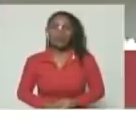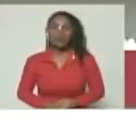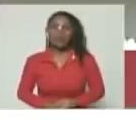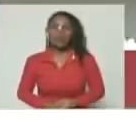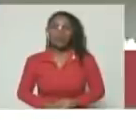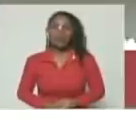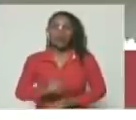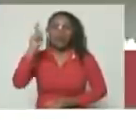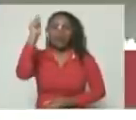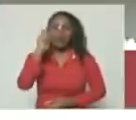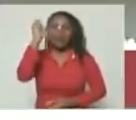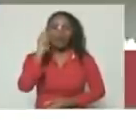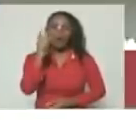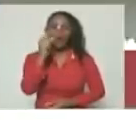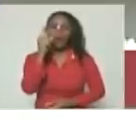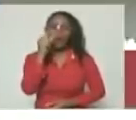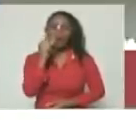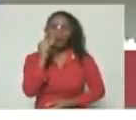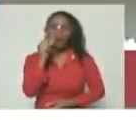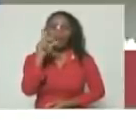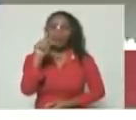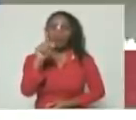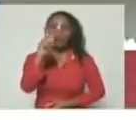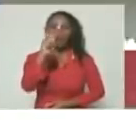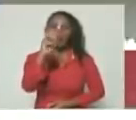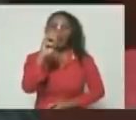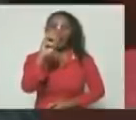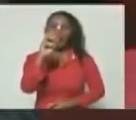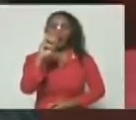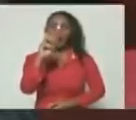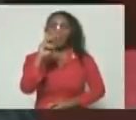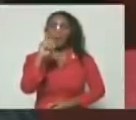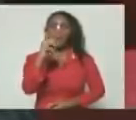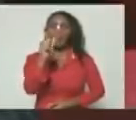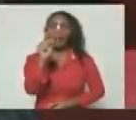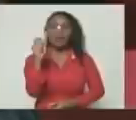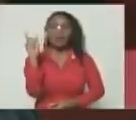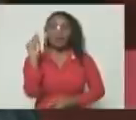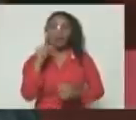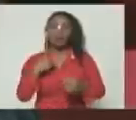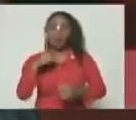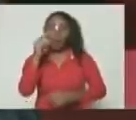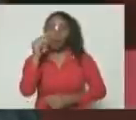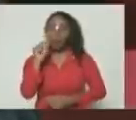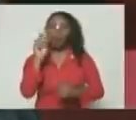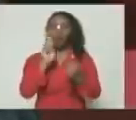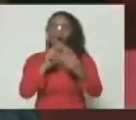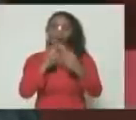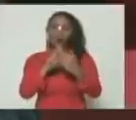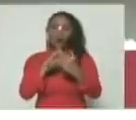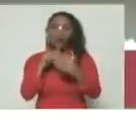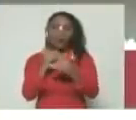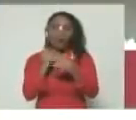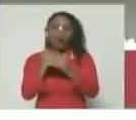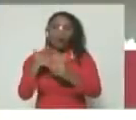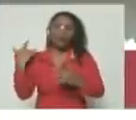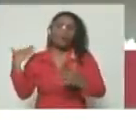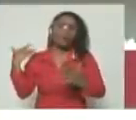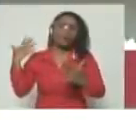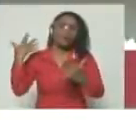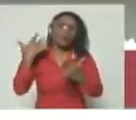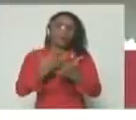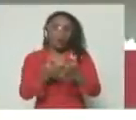diputado Timoteo Zambrano, presente, bienvenido. Nombre que lo conozco desde la